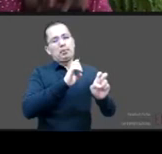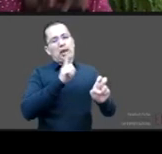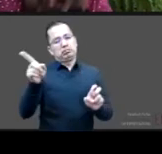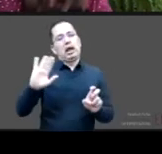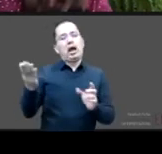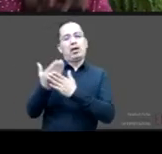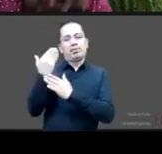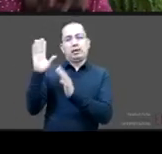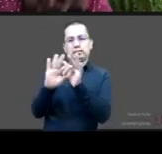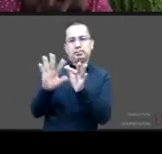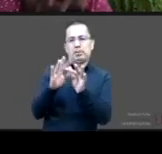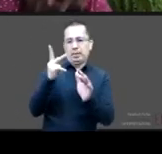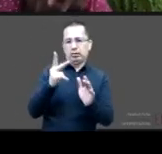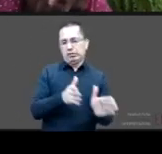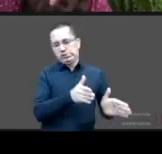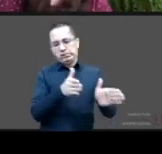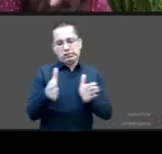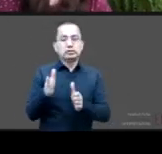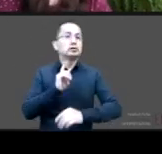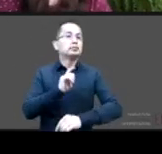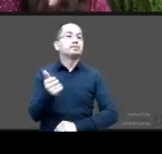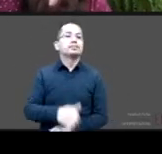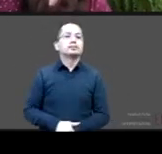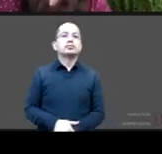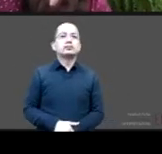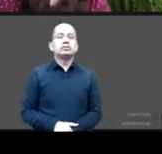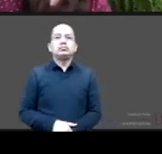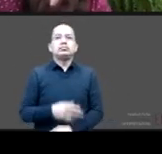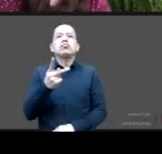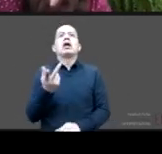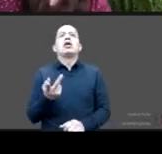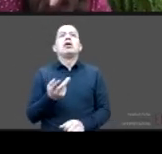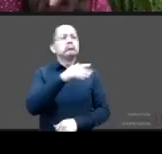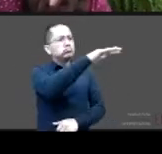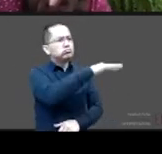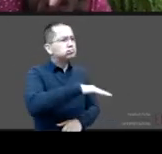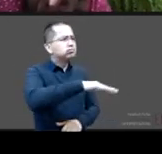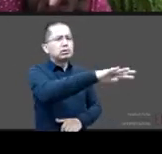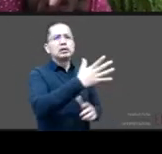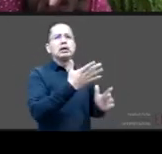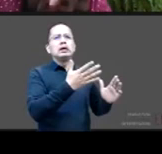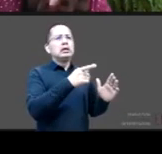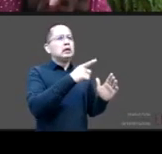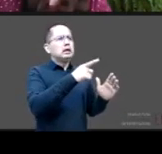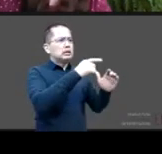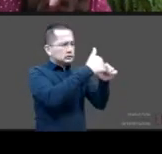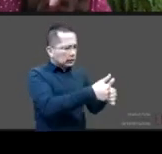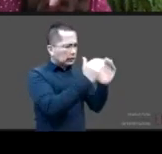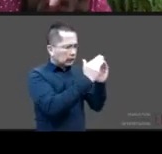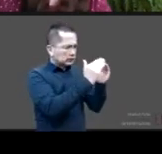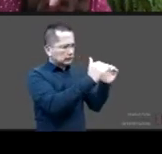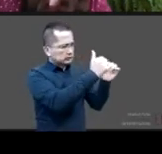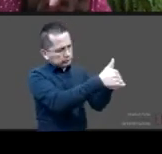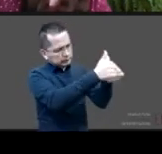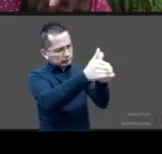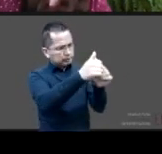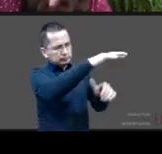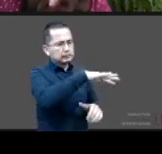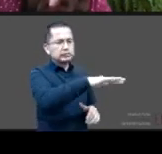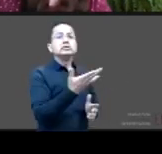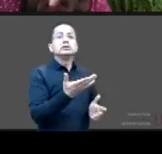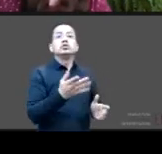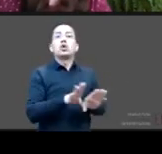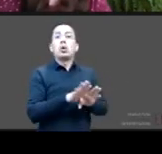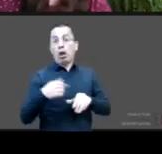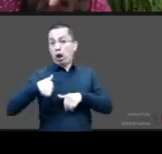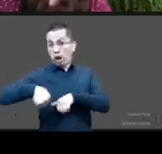ha hecho posible que estos jóvenes no se sientan solos como decía la canción de Colombia muy linda mantener los grupos hemos hecho un